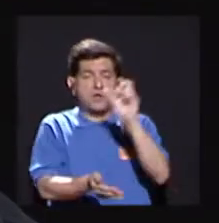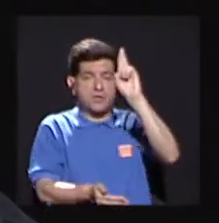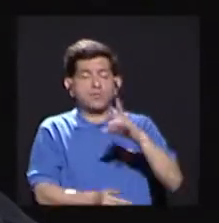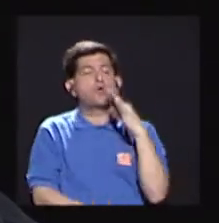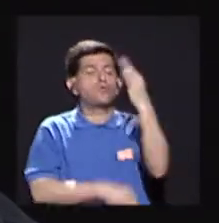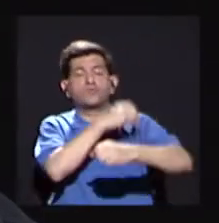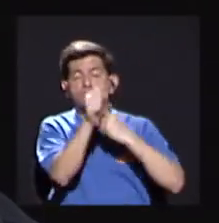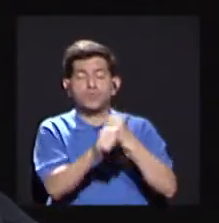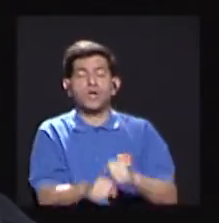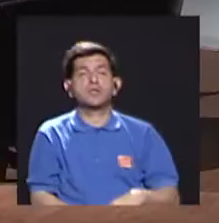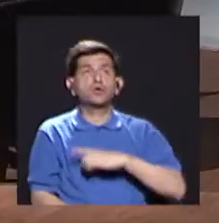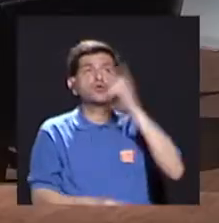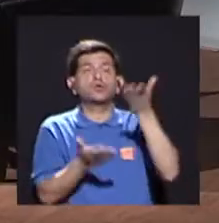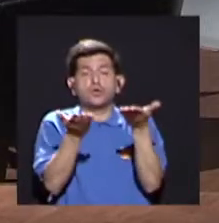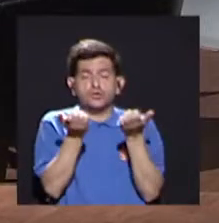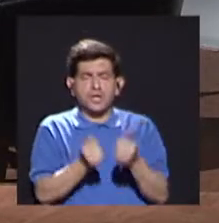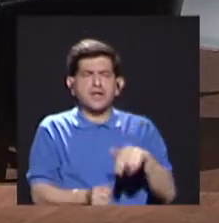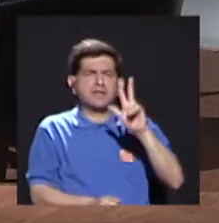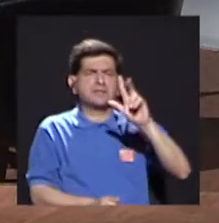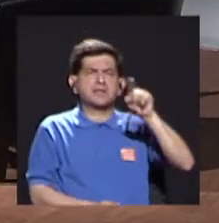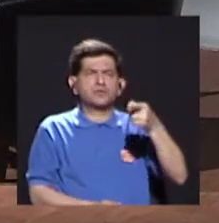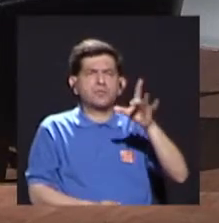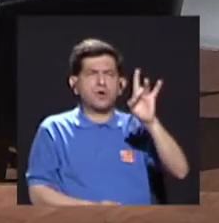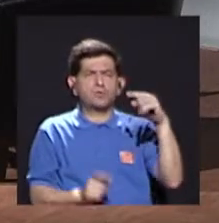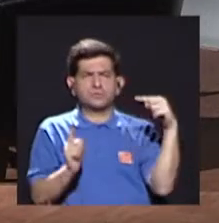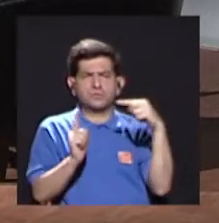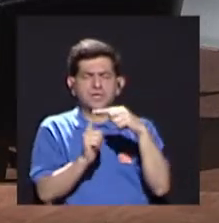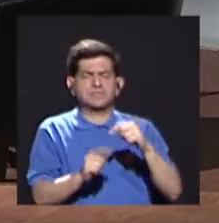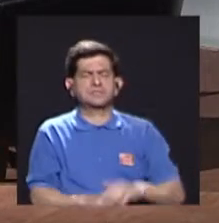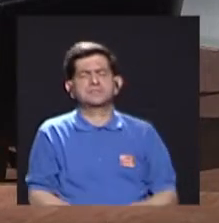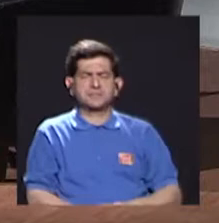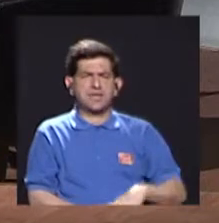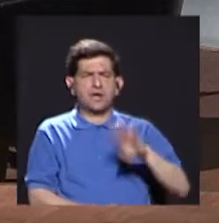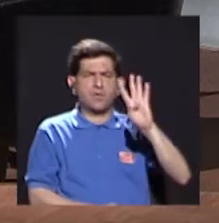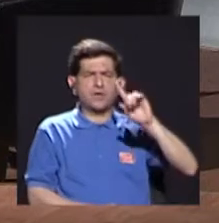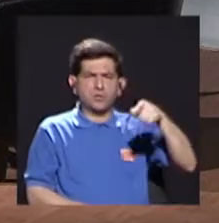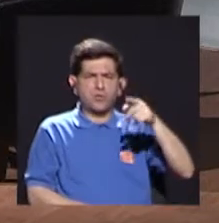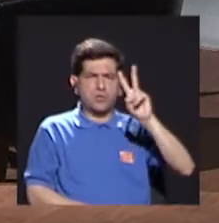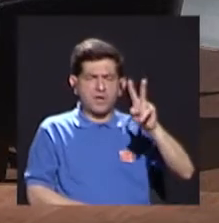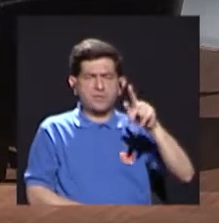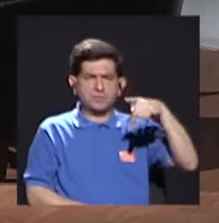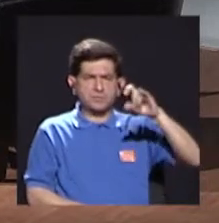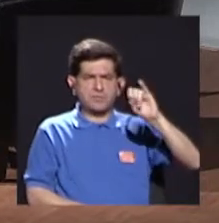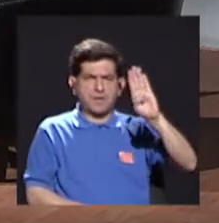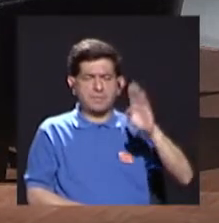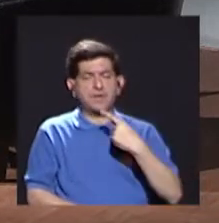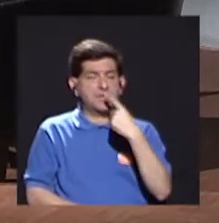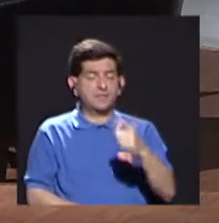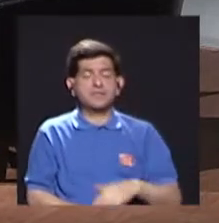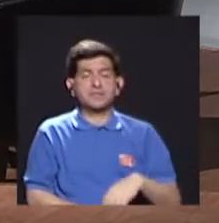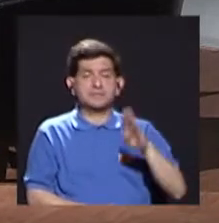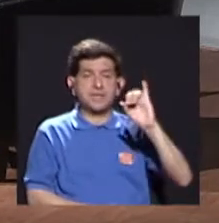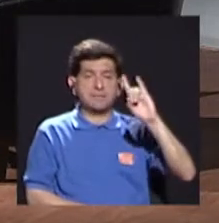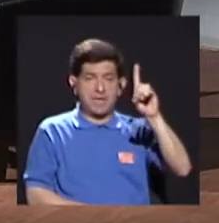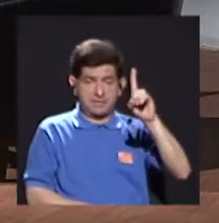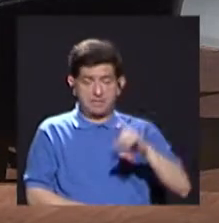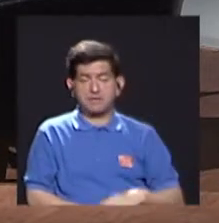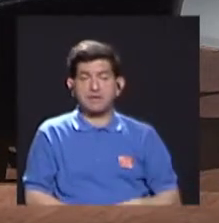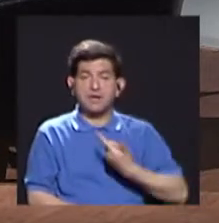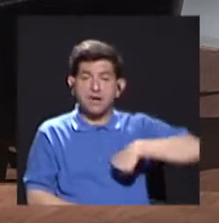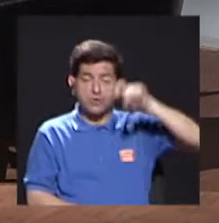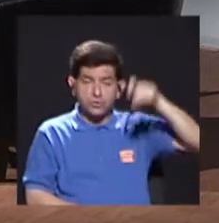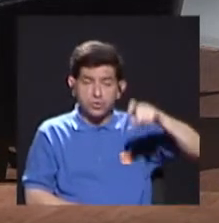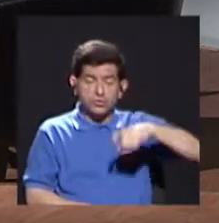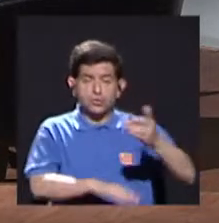rica el año entrante si ellos quieren 33,8 y 4.2 por ciento del pib según los últimos informes del bid y tenemos que